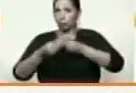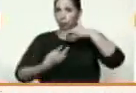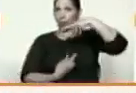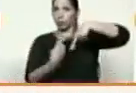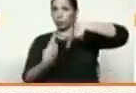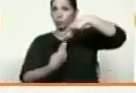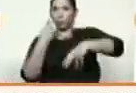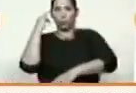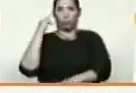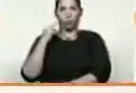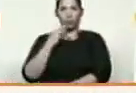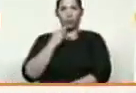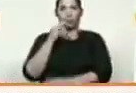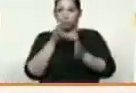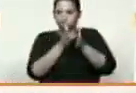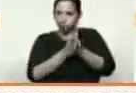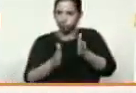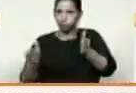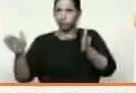adelante.